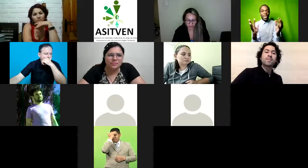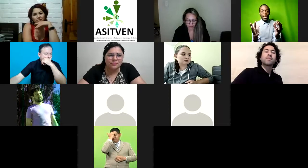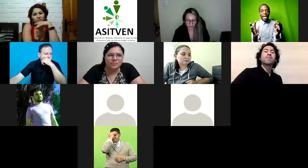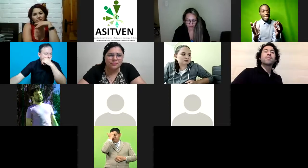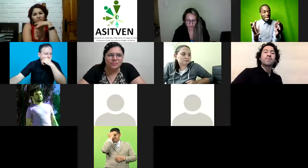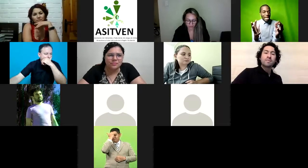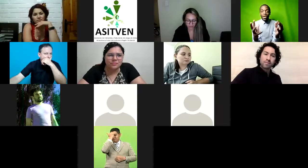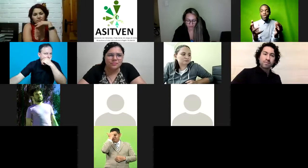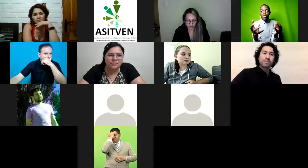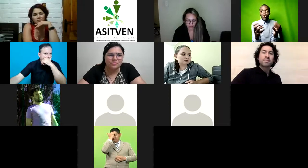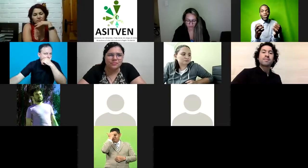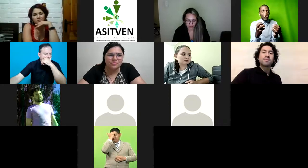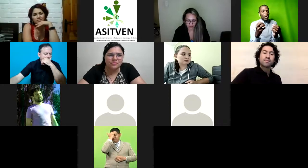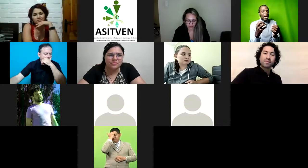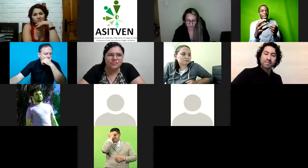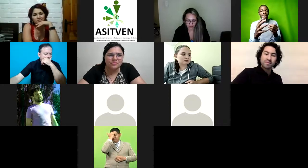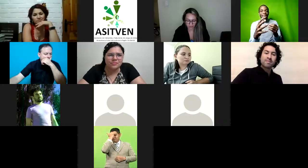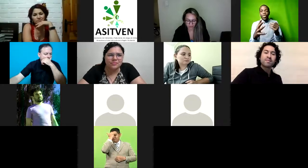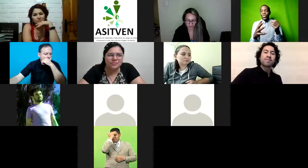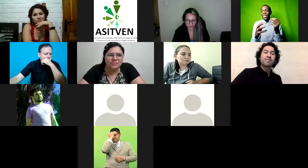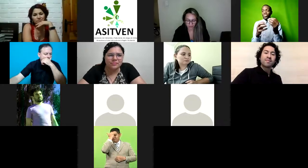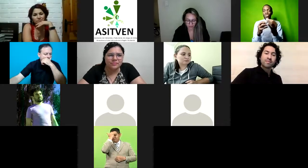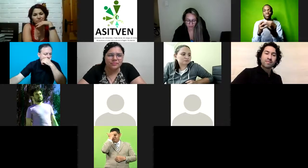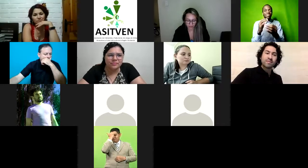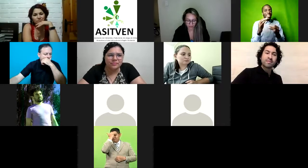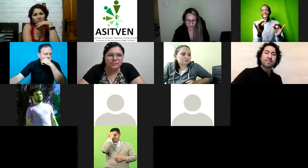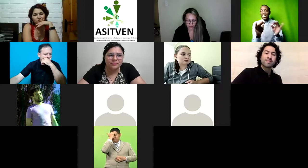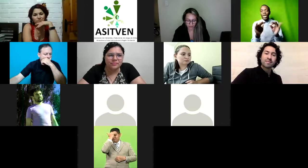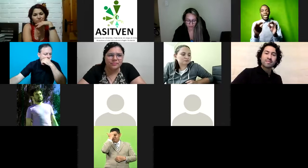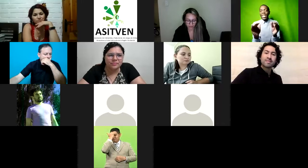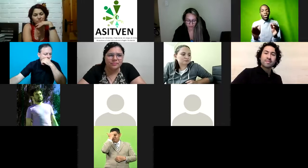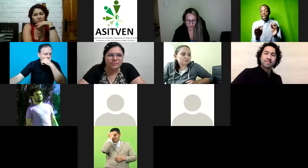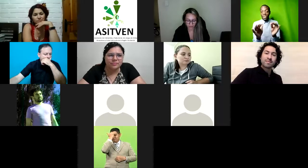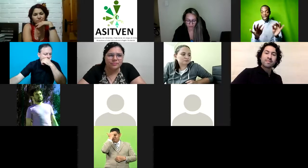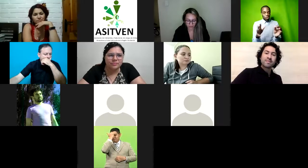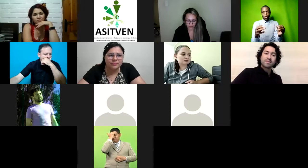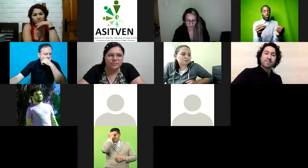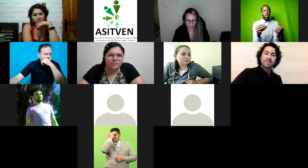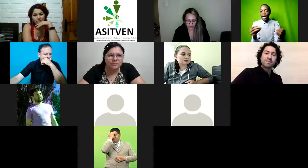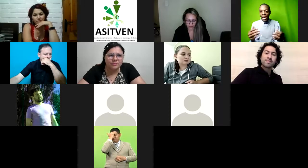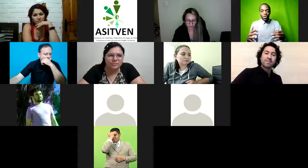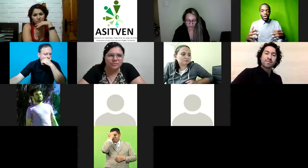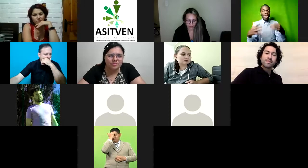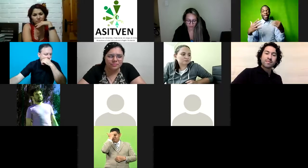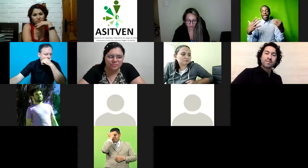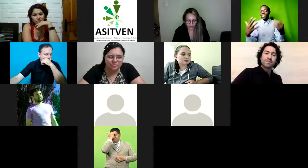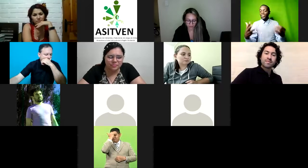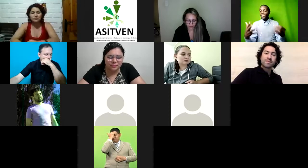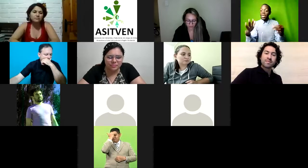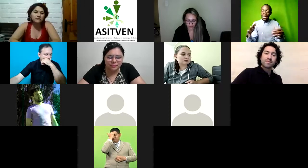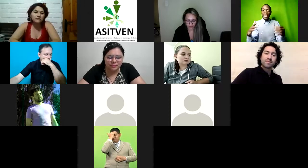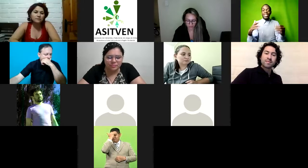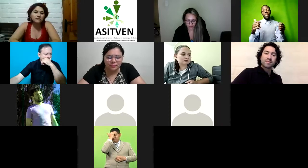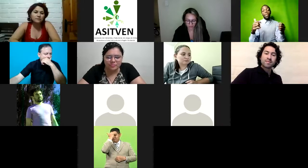se encuentran y los niños sordos logran una comunicación que todavía tú no has hecho el ejercicio